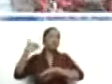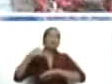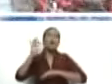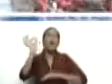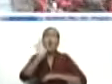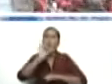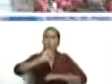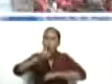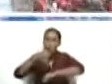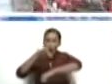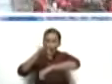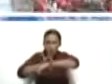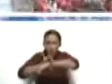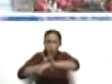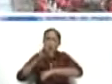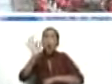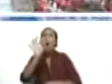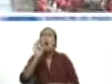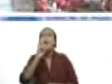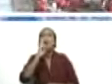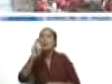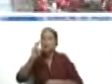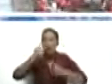o Maduro!